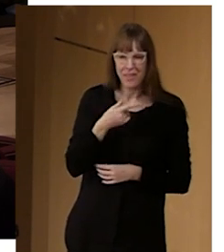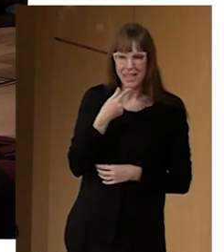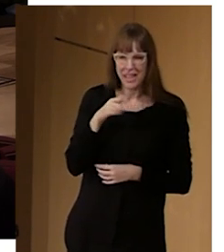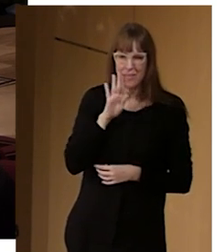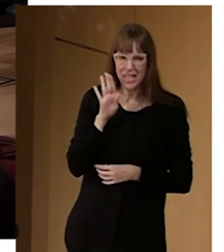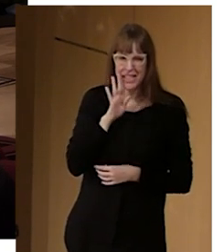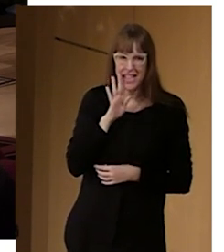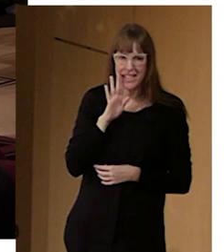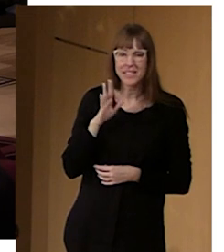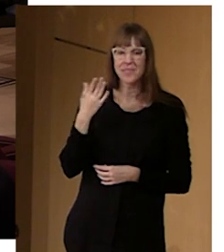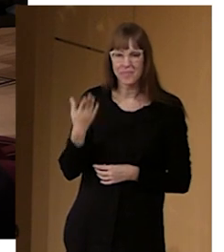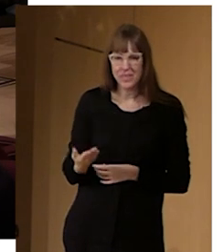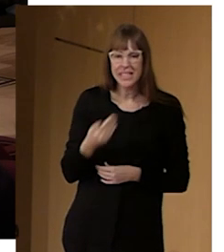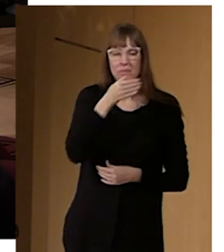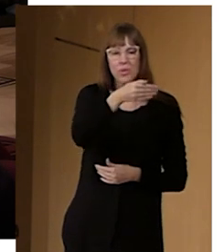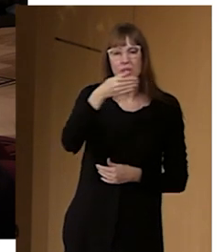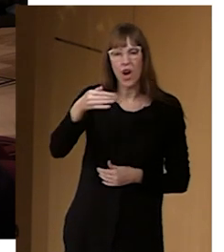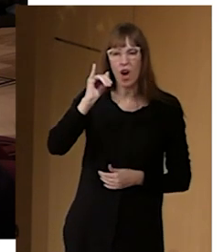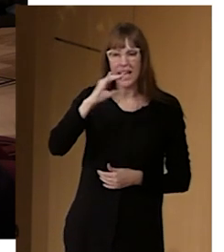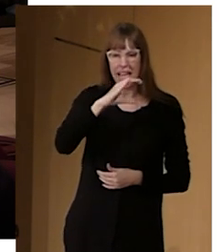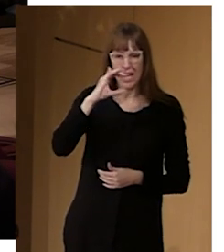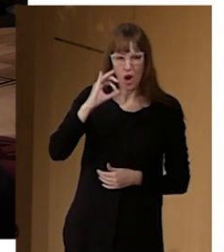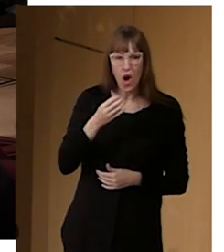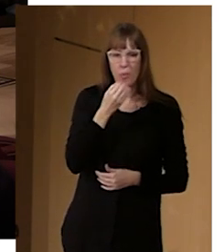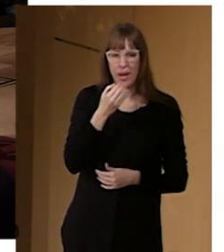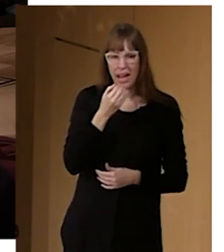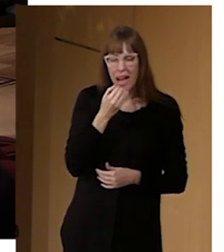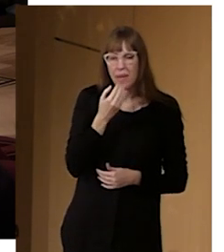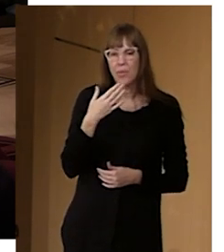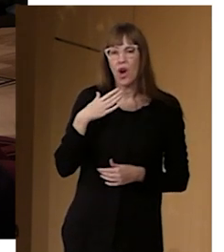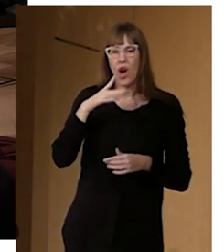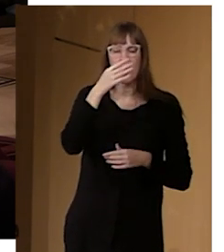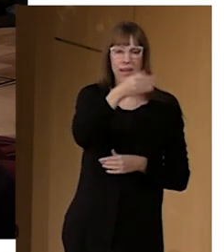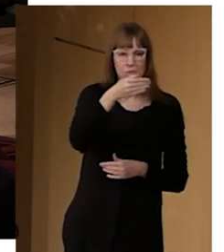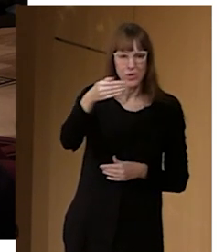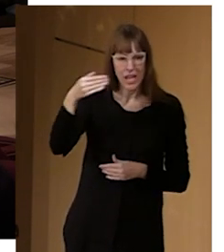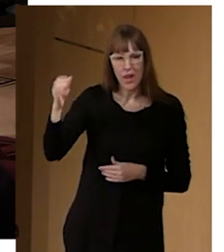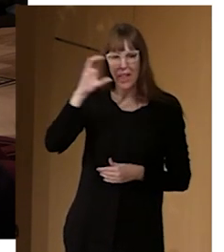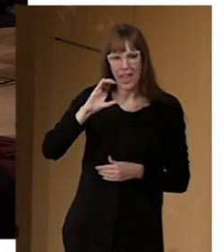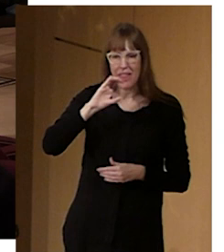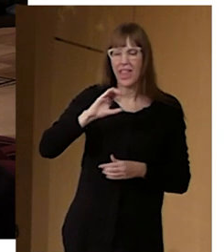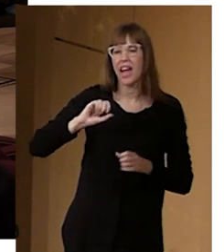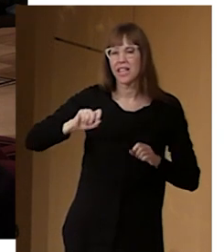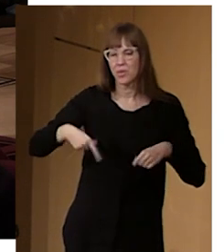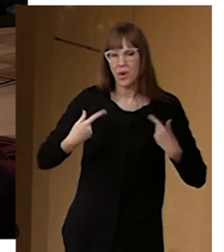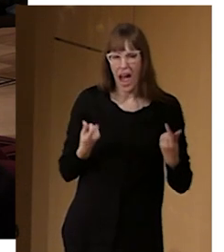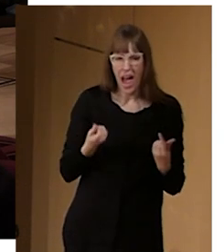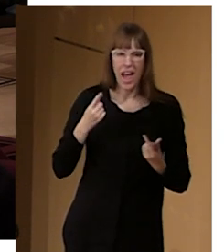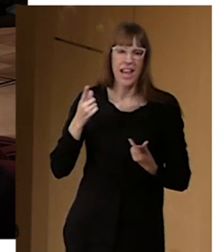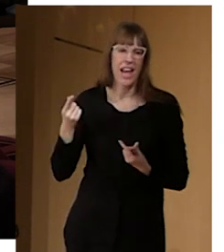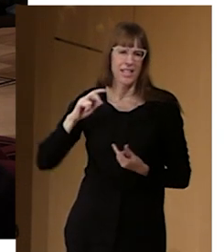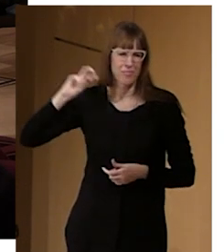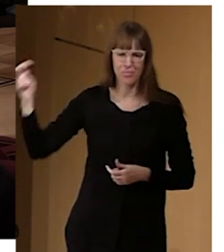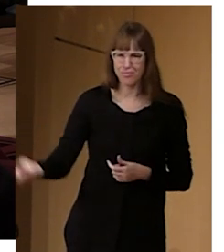caras amigas del museo ico caras amigas de patrimonio Nacional del Museo de ciencias naturales de plena inclusión así que bueno